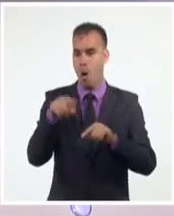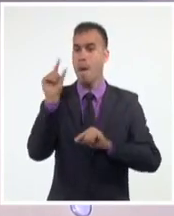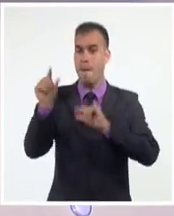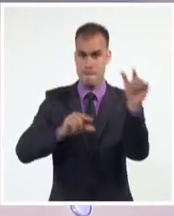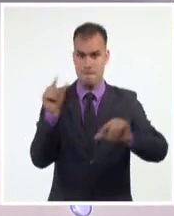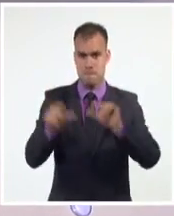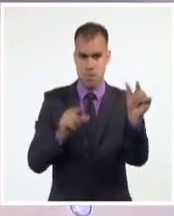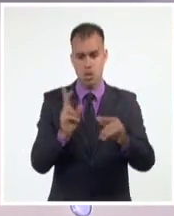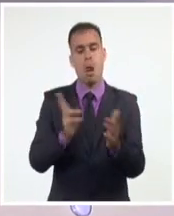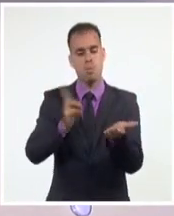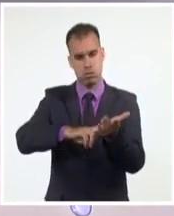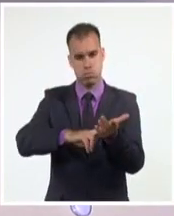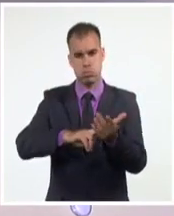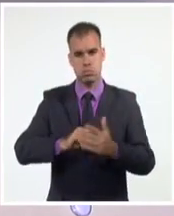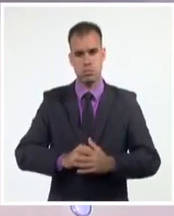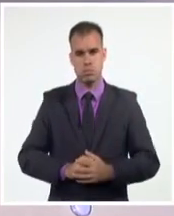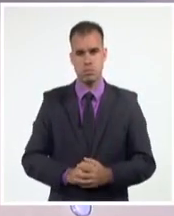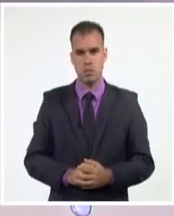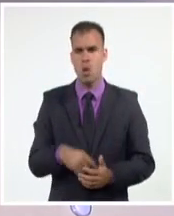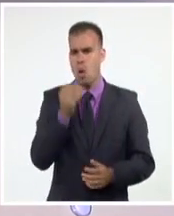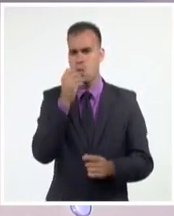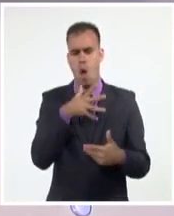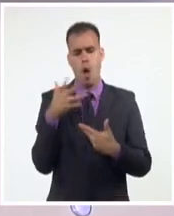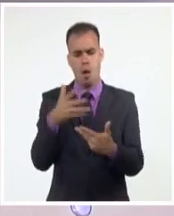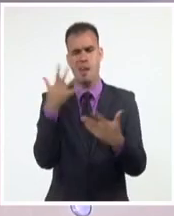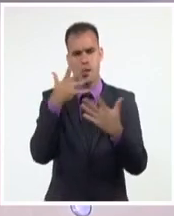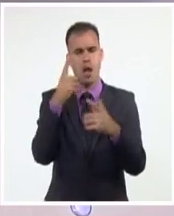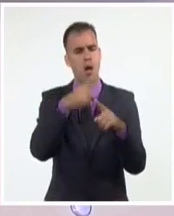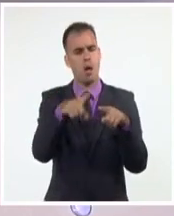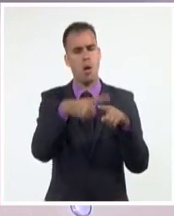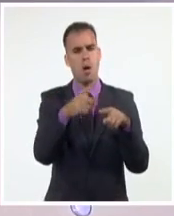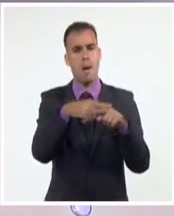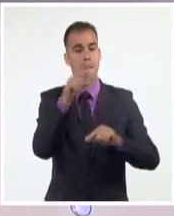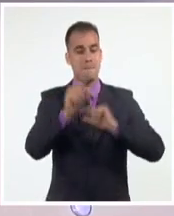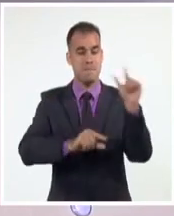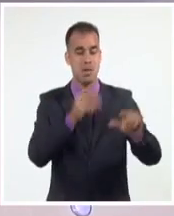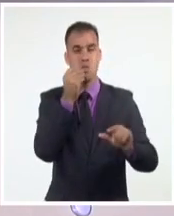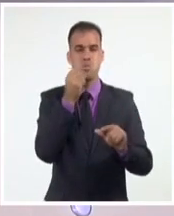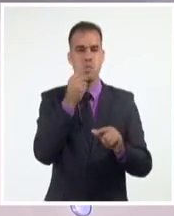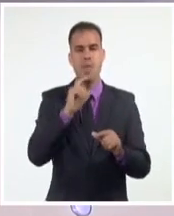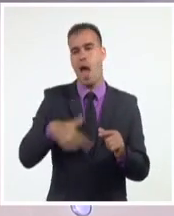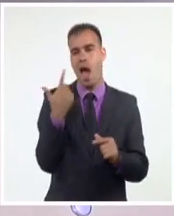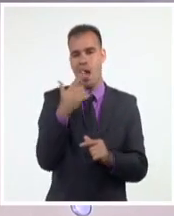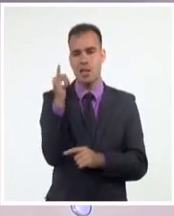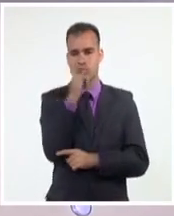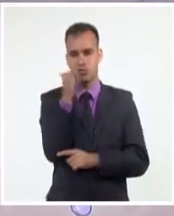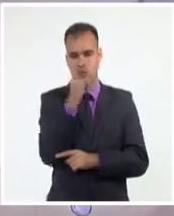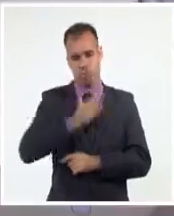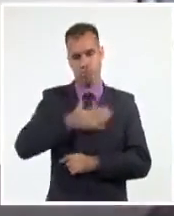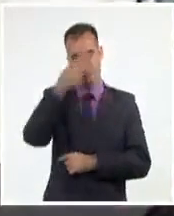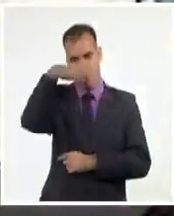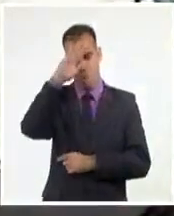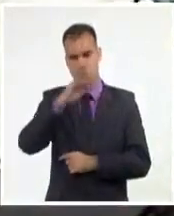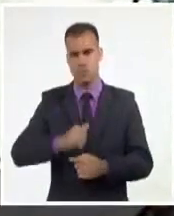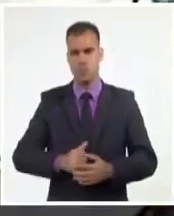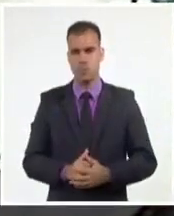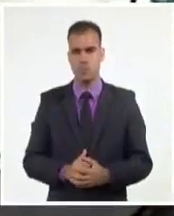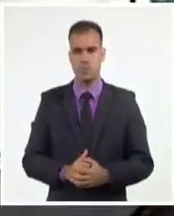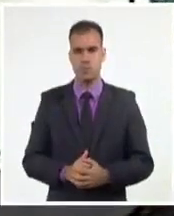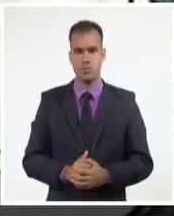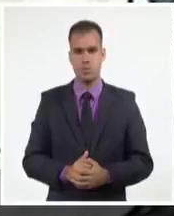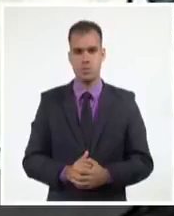Islas, dedicada a Belkis Ayón y Reinaldo López, figuras claves en las artes visuales de nuestro país. De acuerdo